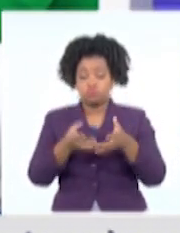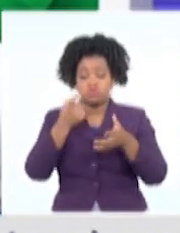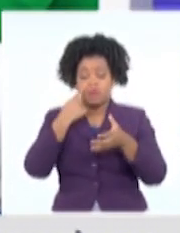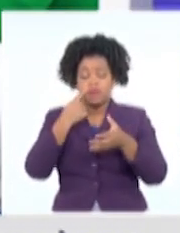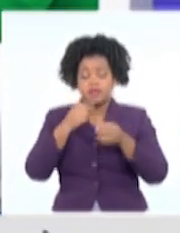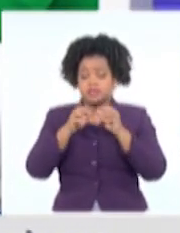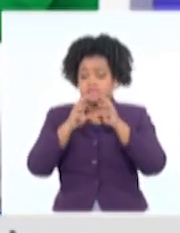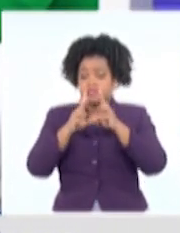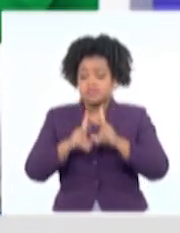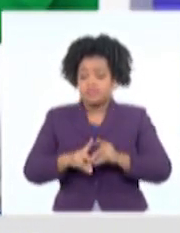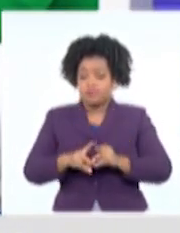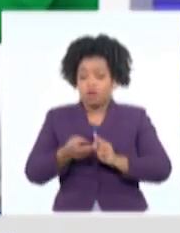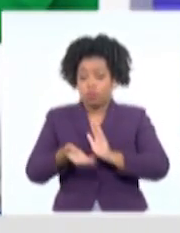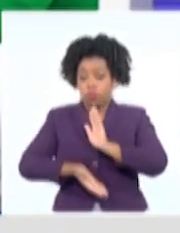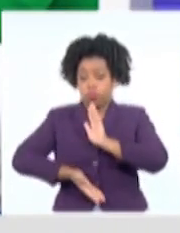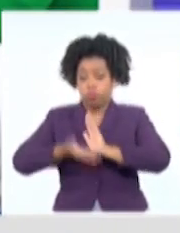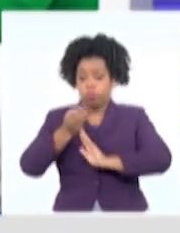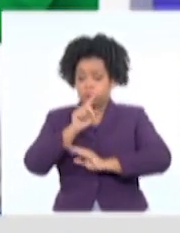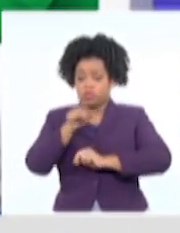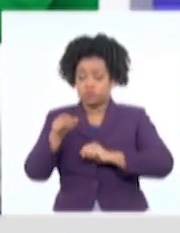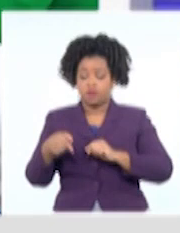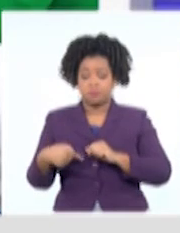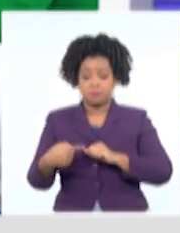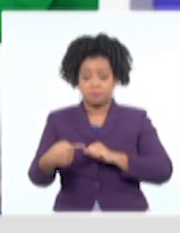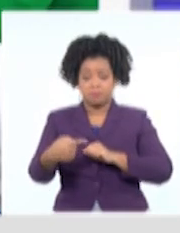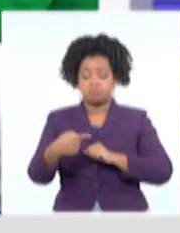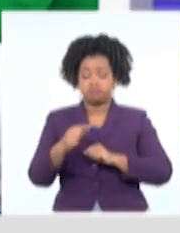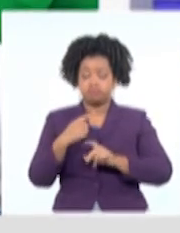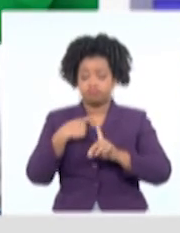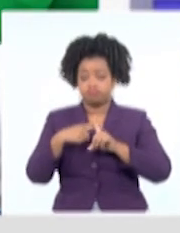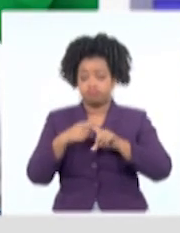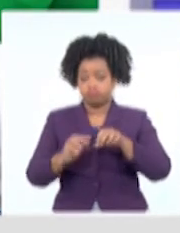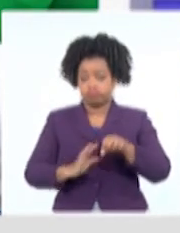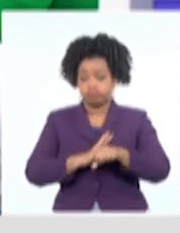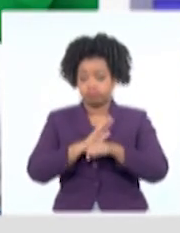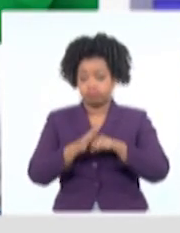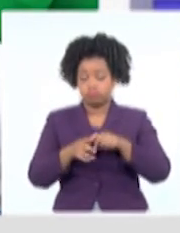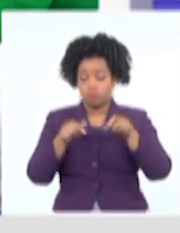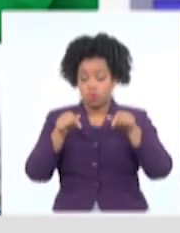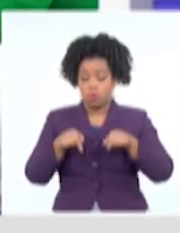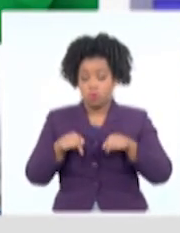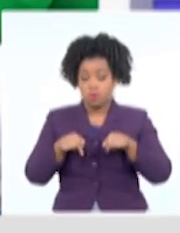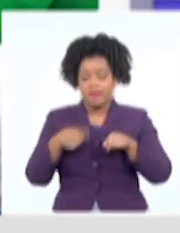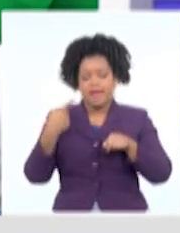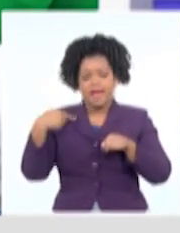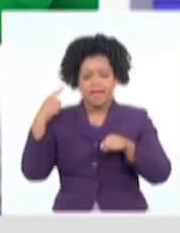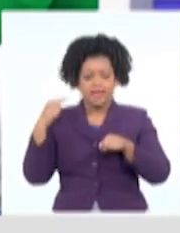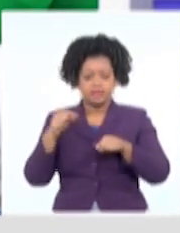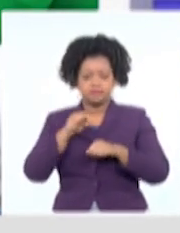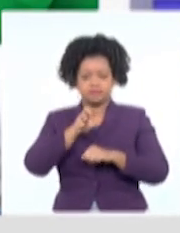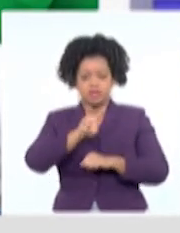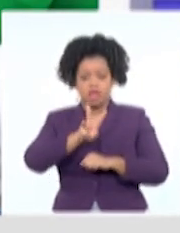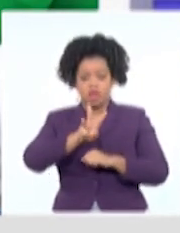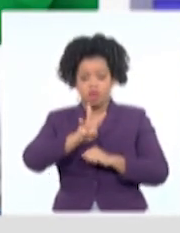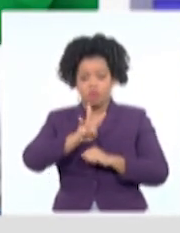elevado de personas que se diagnostican diariamente. Ayer